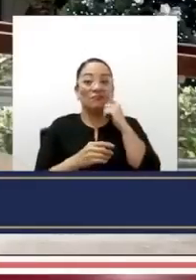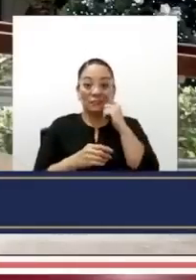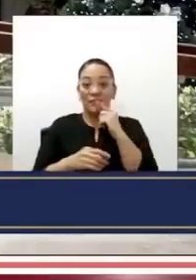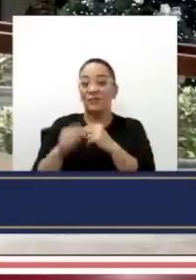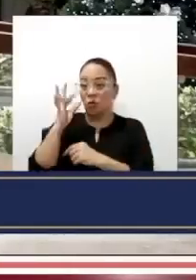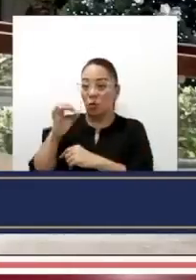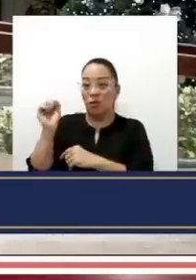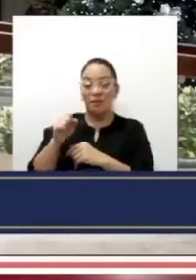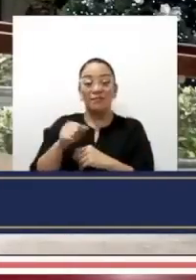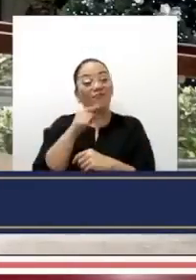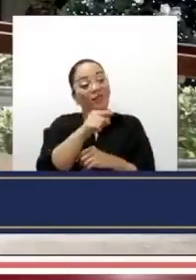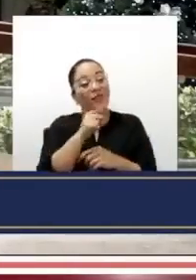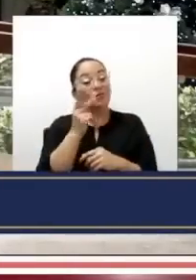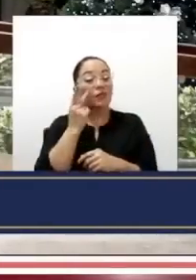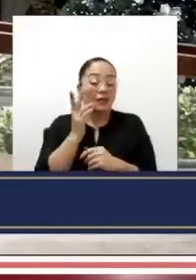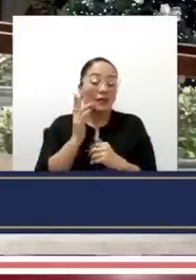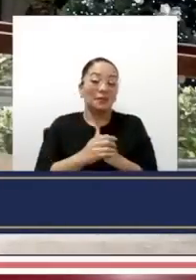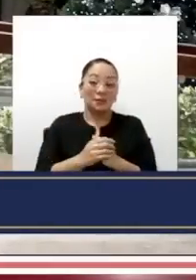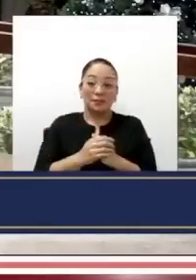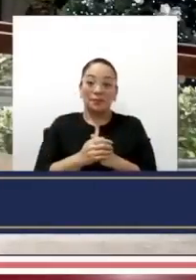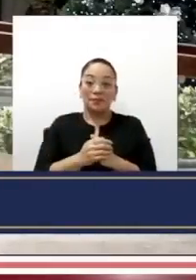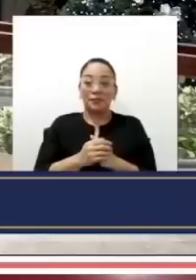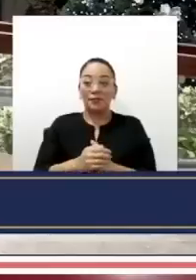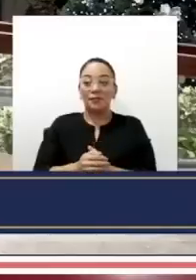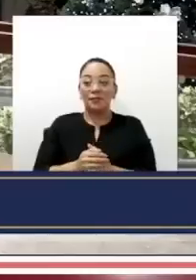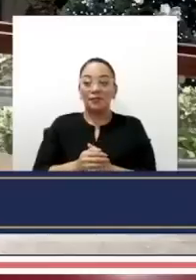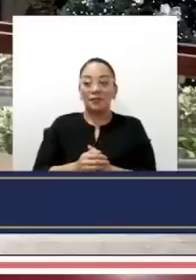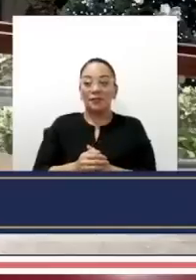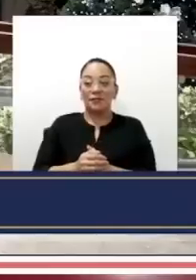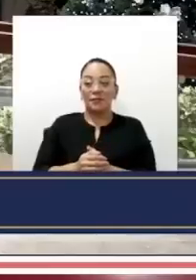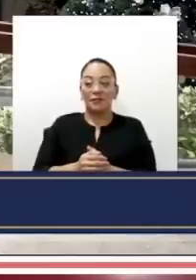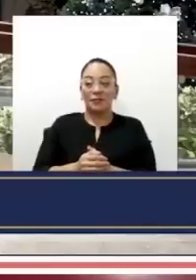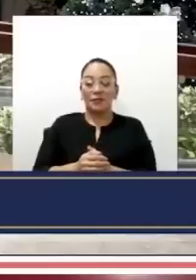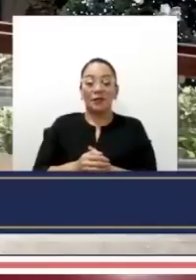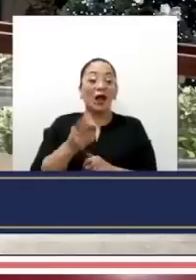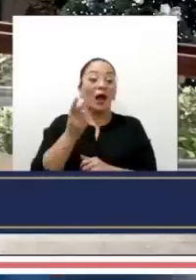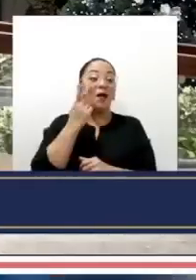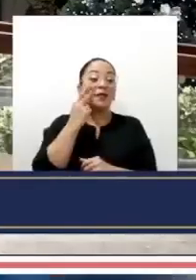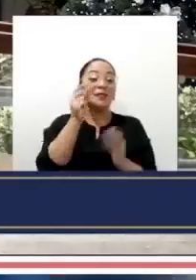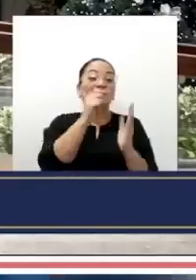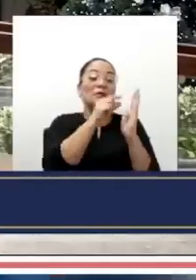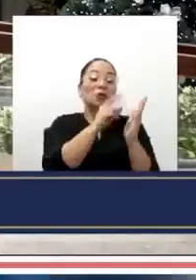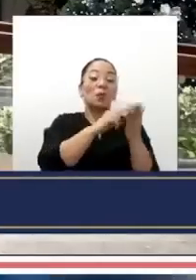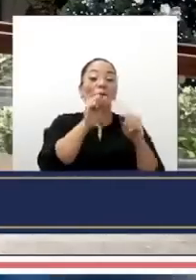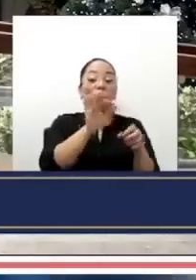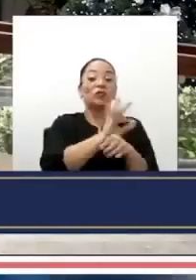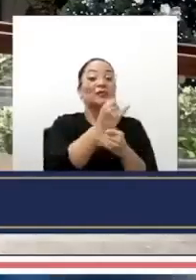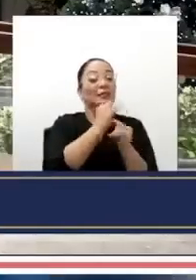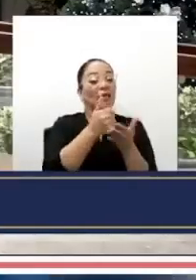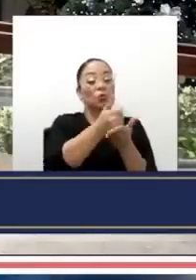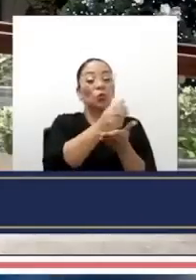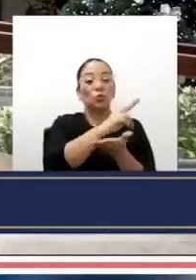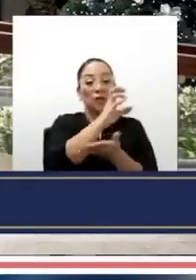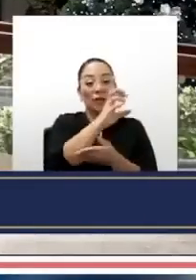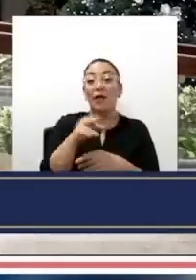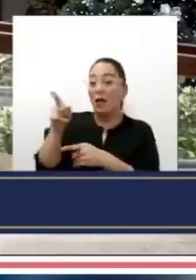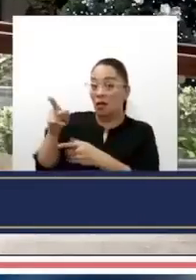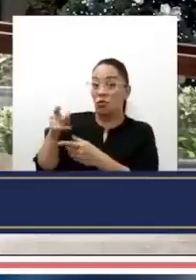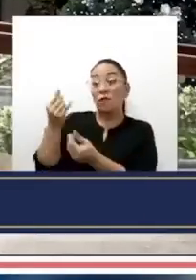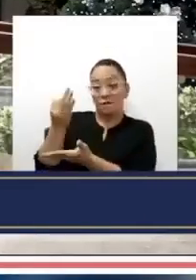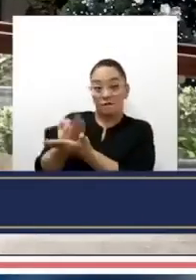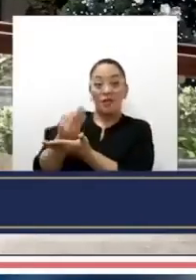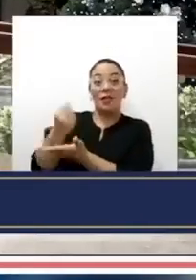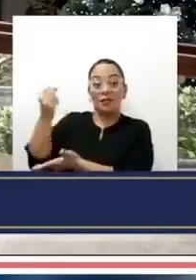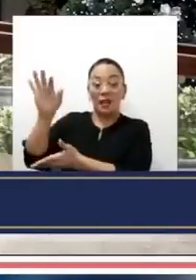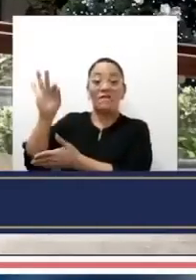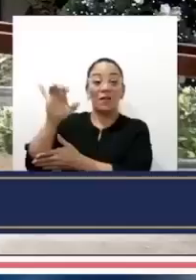sin la ayuda de la Universidad de Costa Rica el semanario podría funcionar. Pero no lo sé. A eso lo financia el FES.